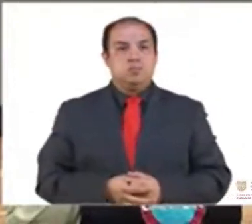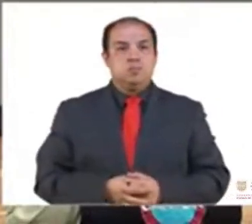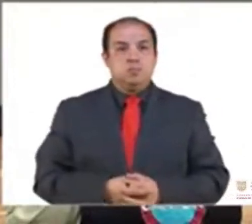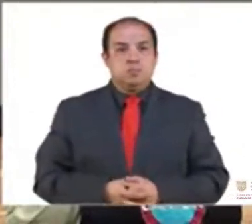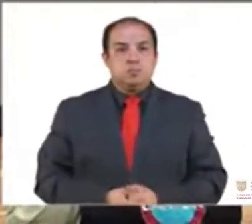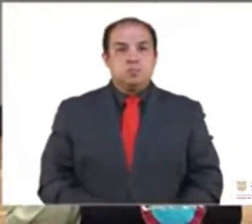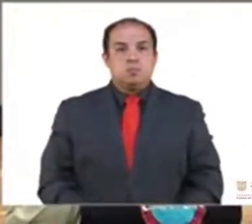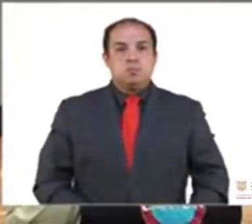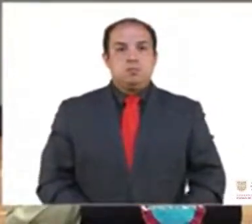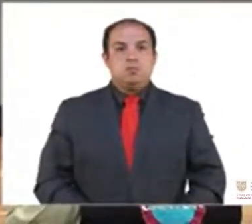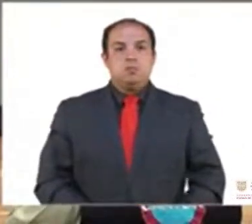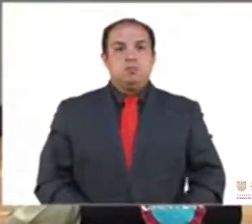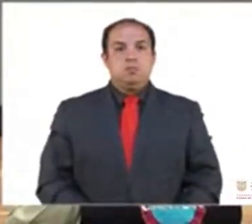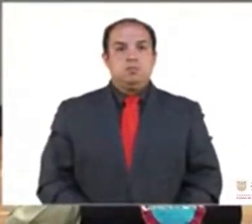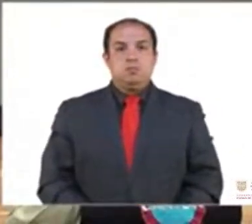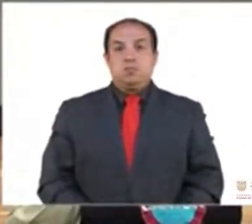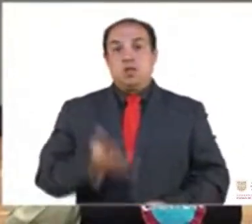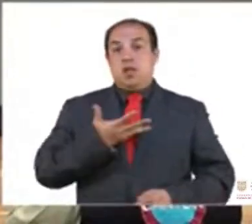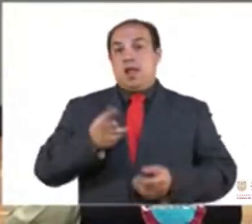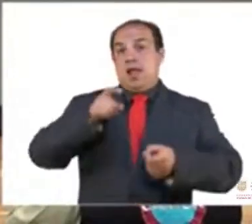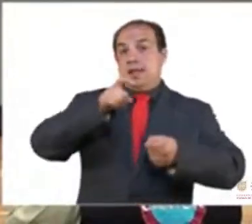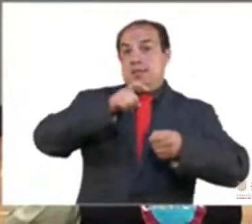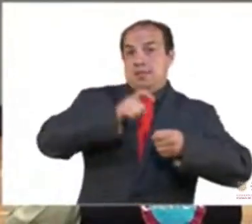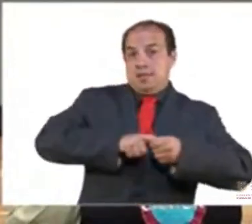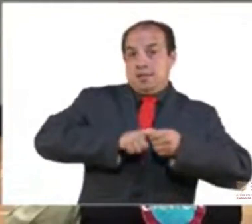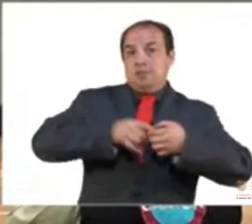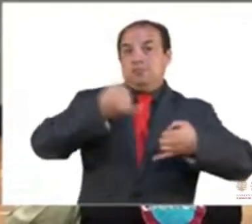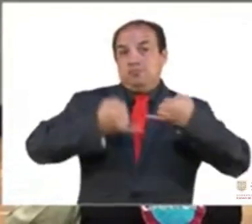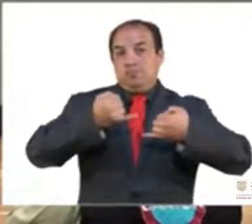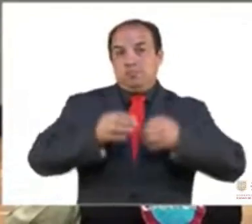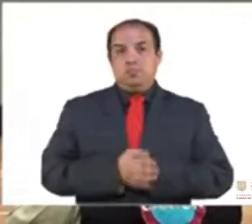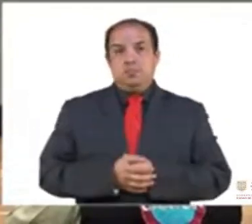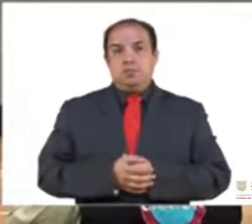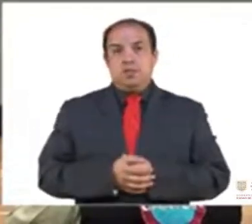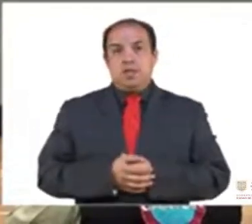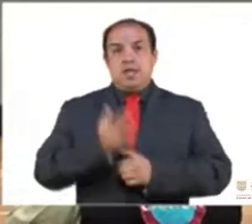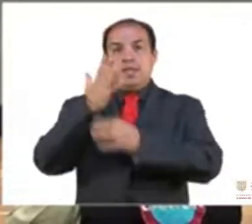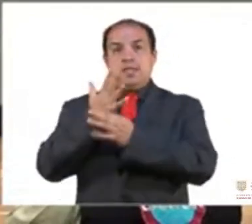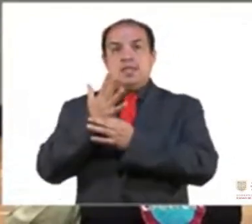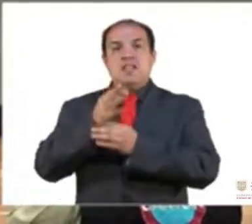porque no fue parte del juicio. Se dijo hasta el